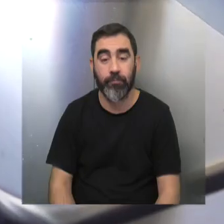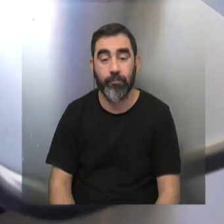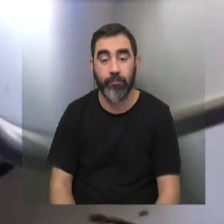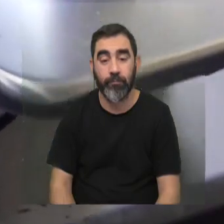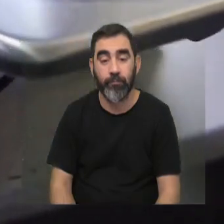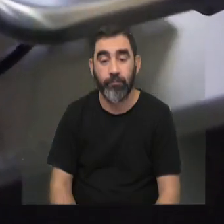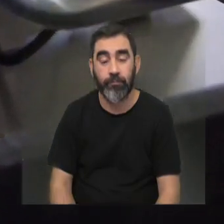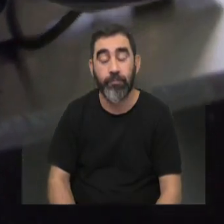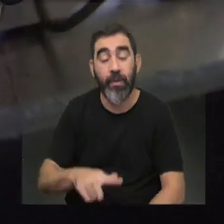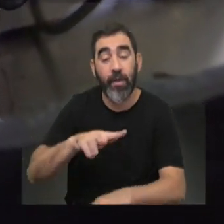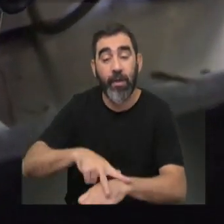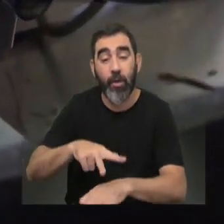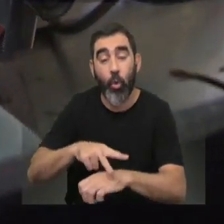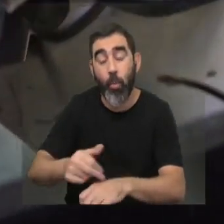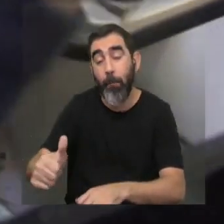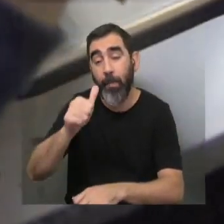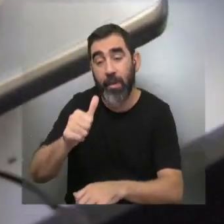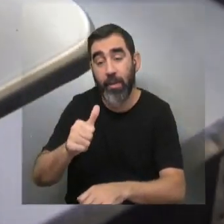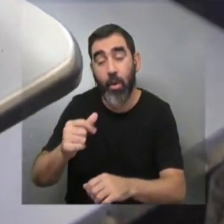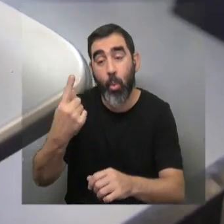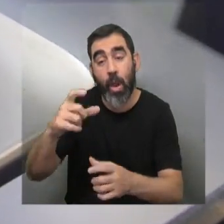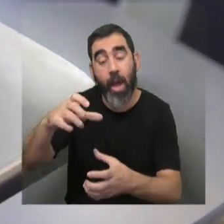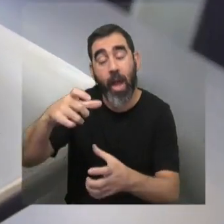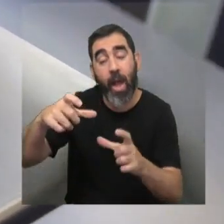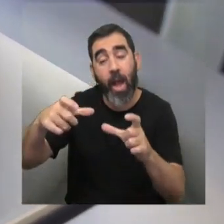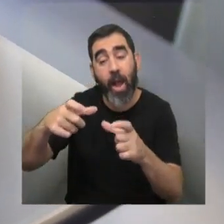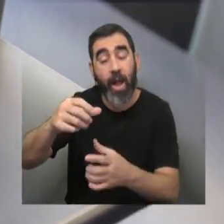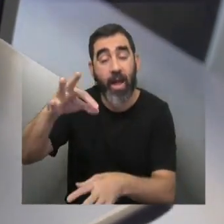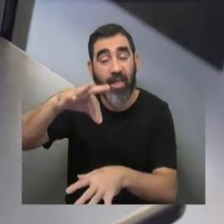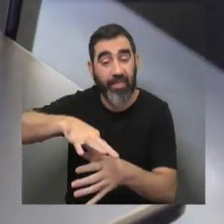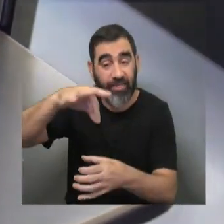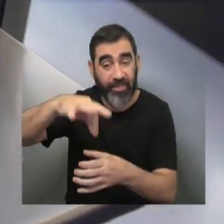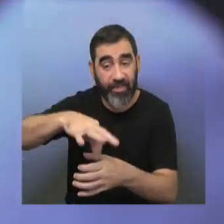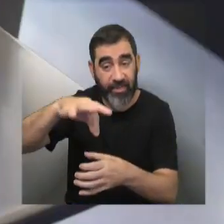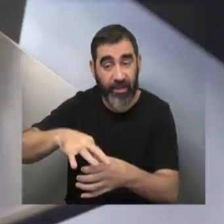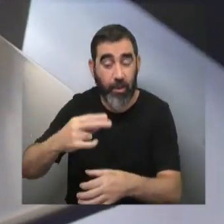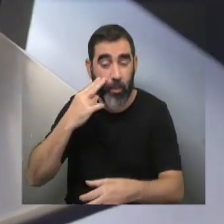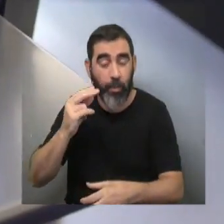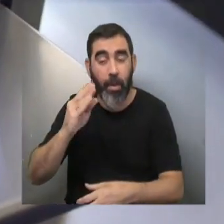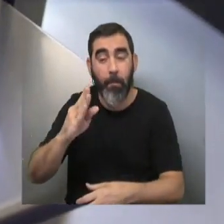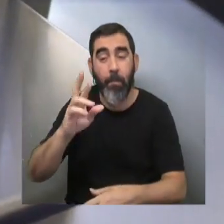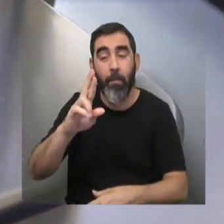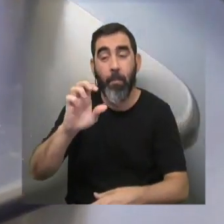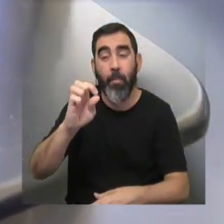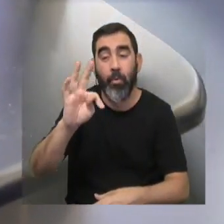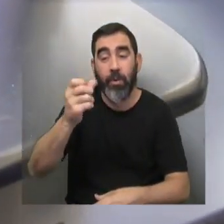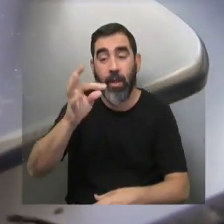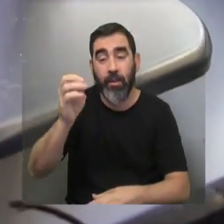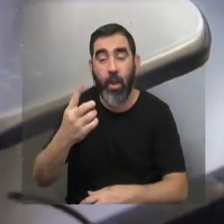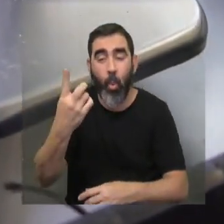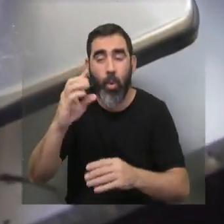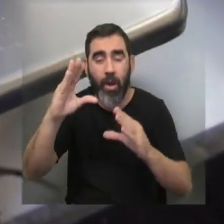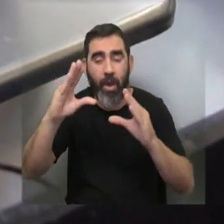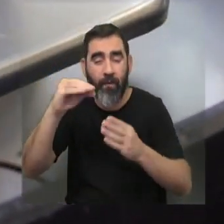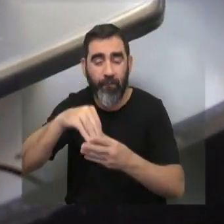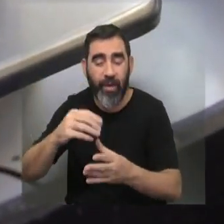Lo que se recomienda tomar de epilobio, una tacita de té a las personas que empiezan con alguna afección de próstata. La gente que se levanta una vez a la noche,